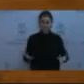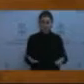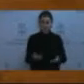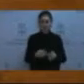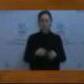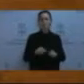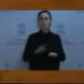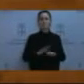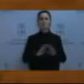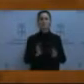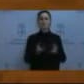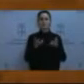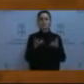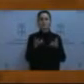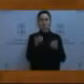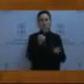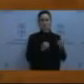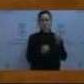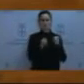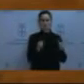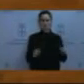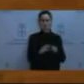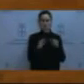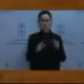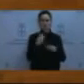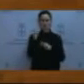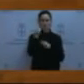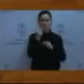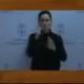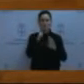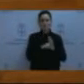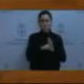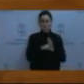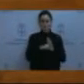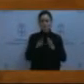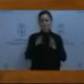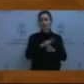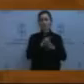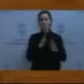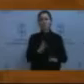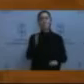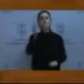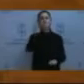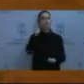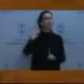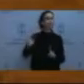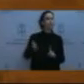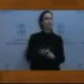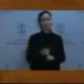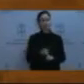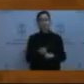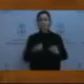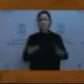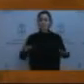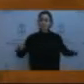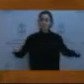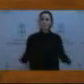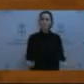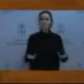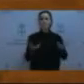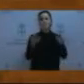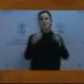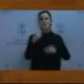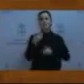que los beneficios económicos y sociales que prevén en esta norma lleguen a las mujeres. Debemos impulsar un